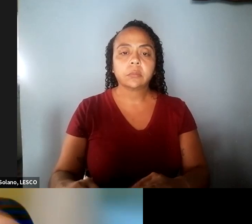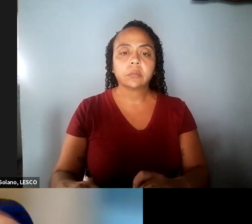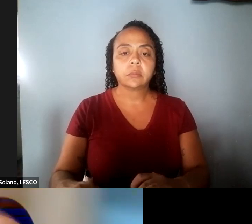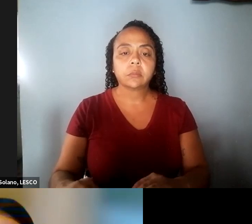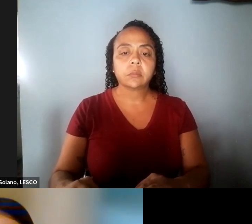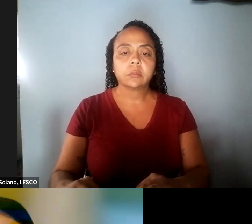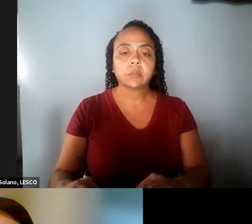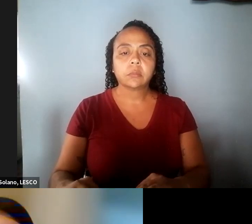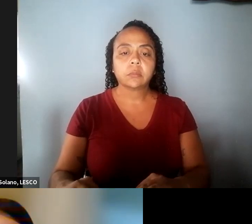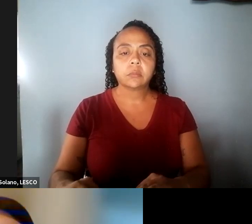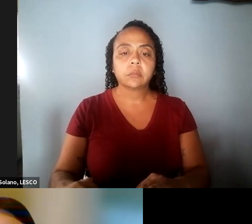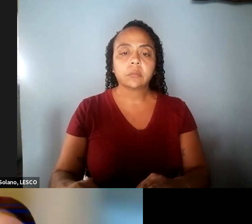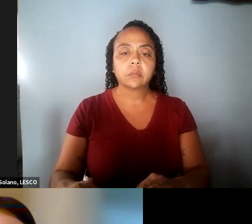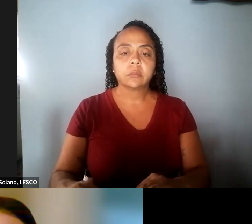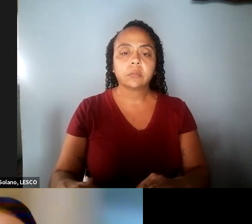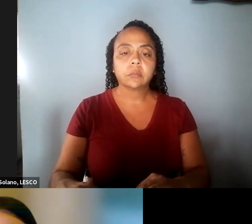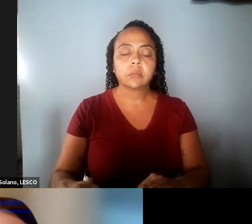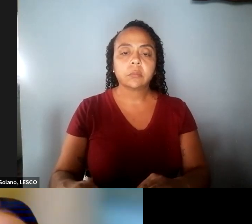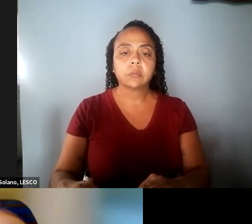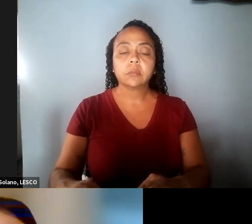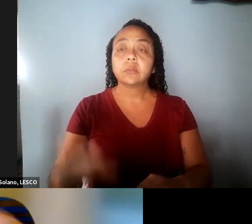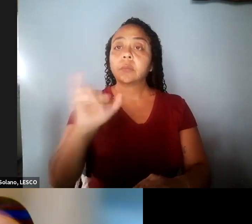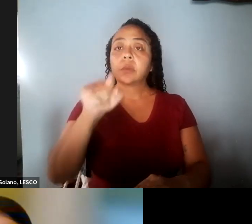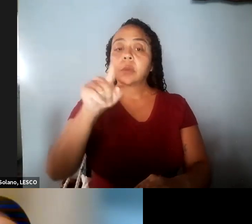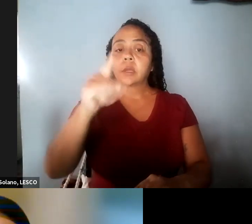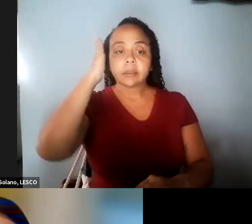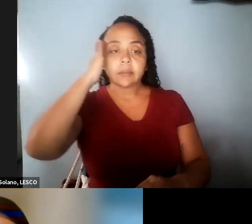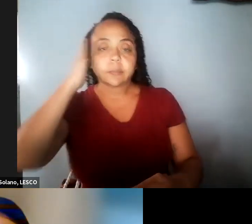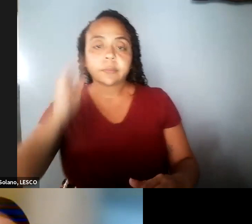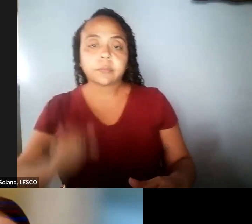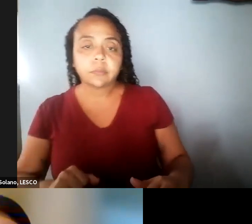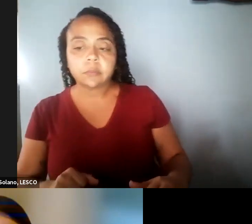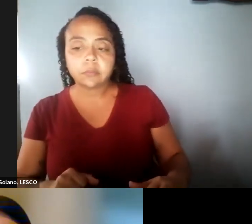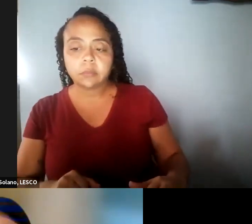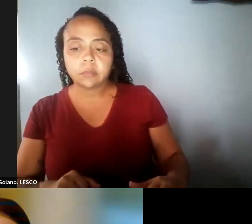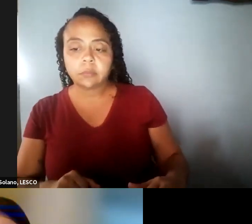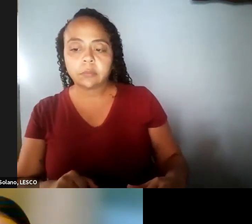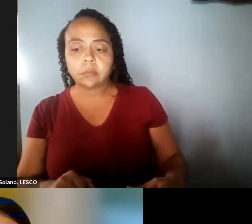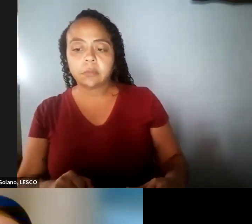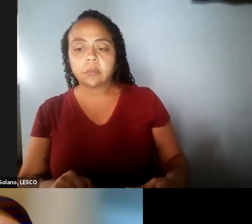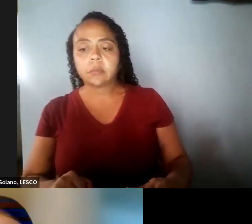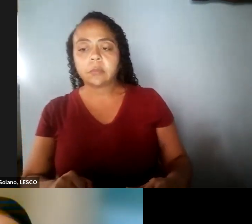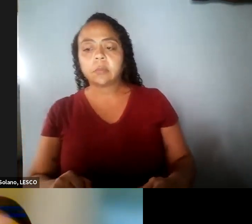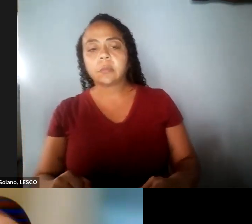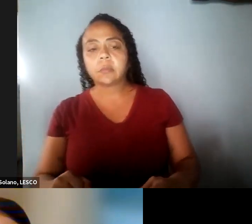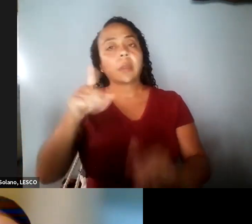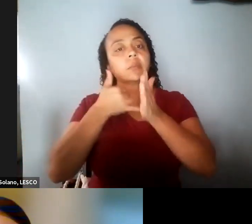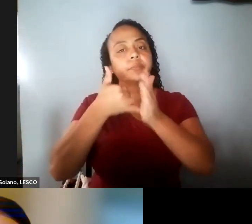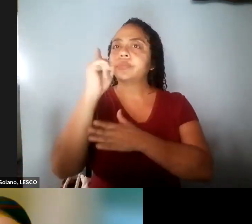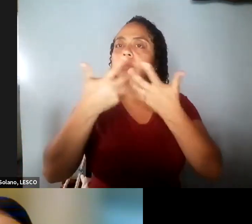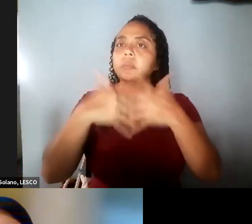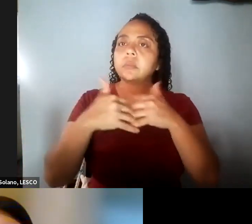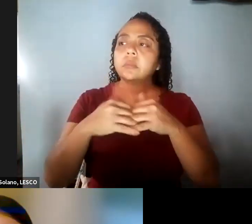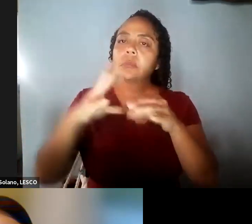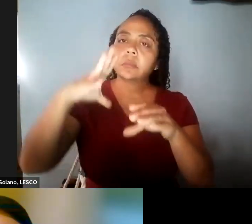la corporación como bien sabes en esta este galardón fue de una de las empresas que forman